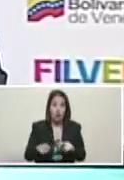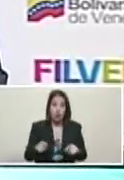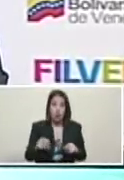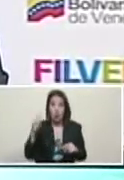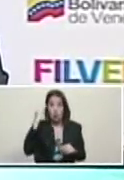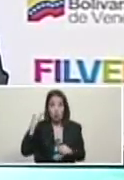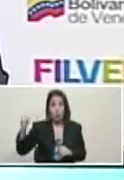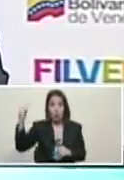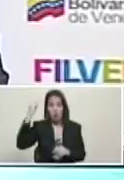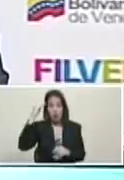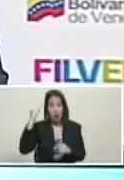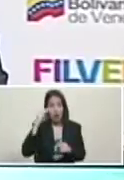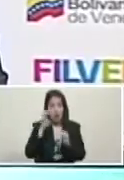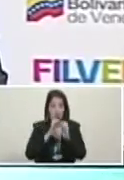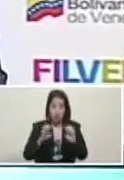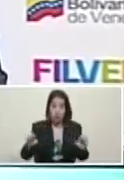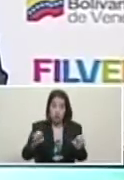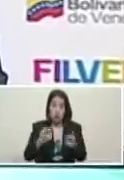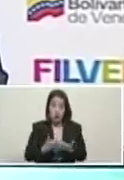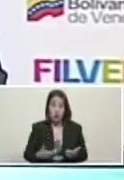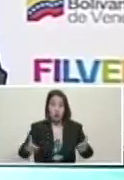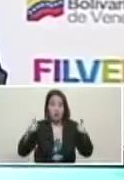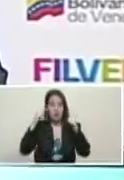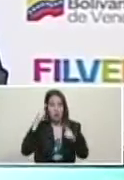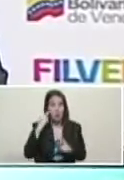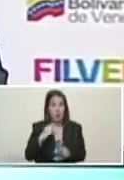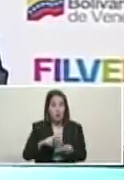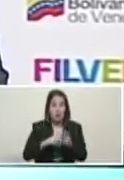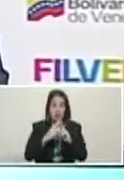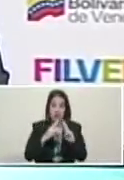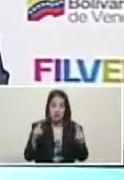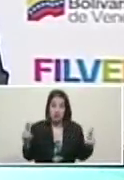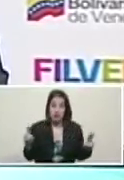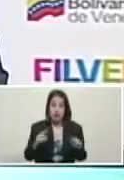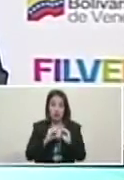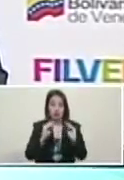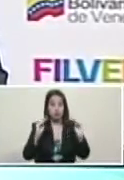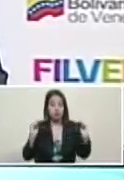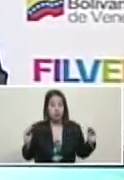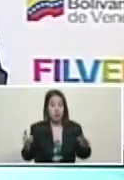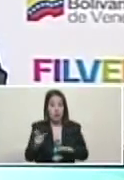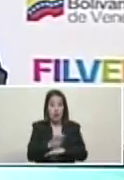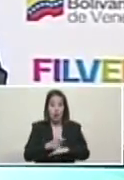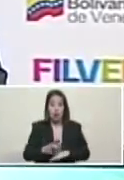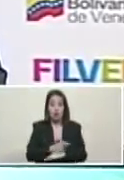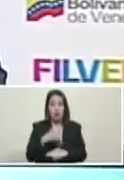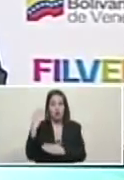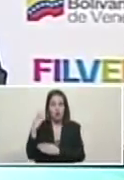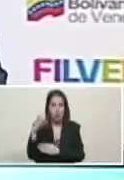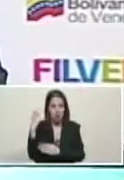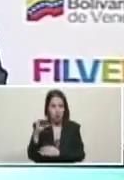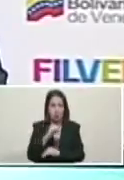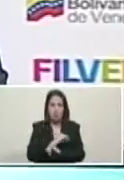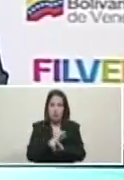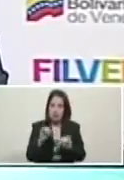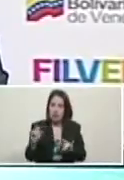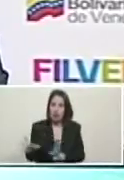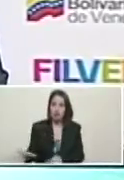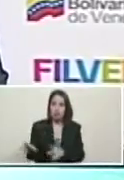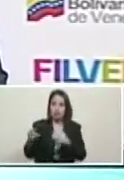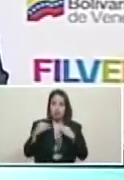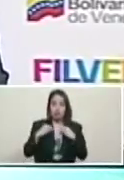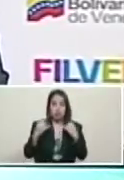vocación libertaria, bolivariana y pacifista, hago un llamado al gobierno de Colombia para que retome